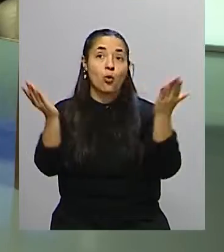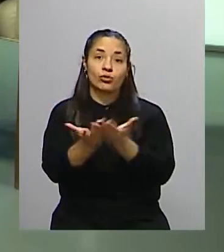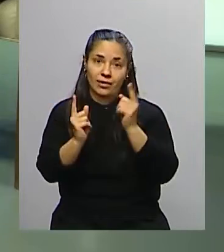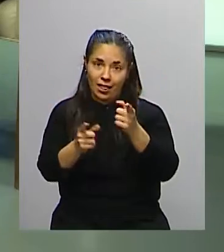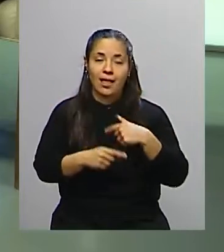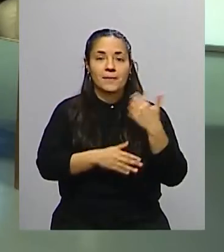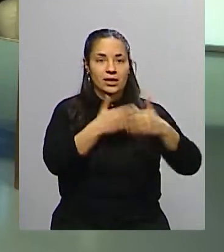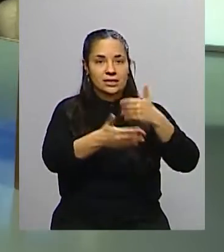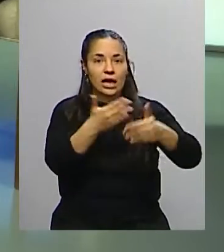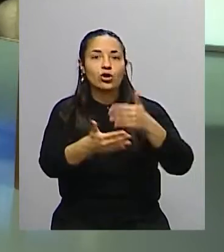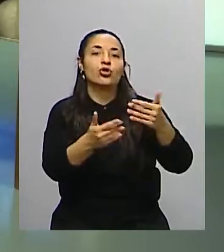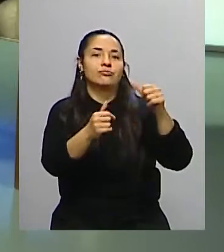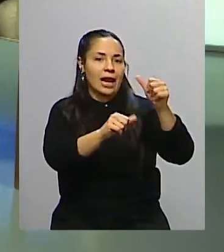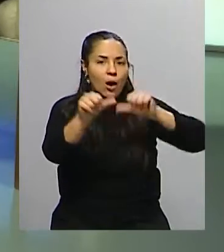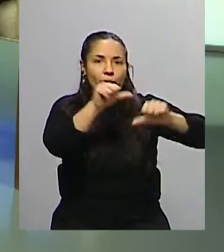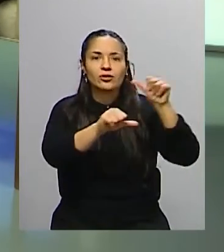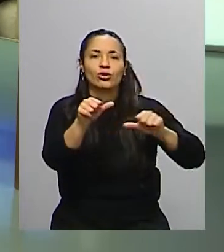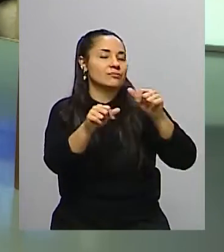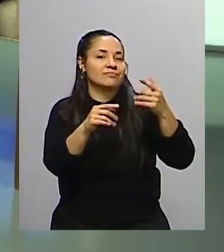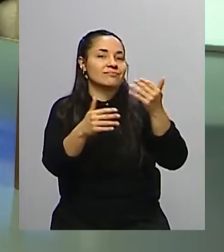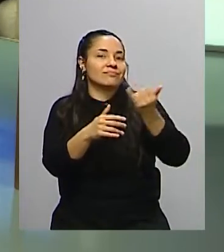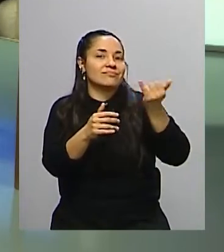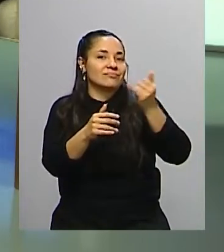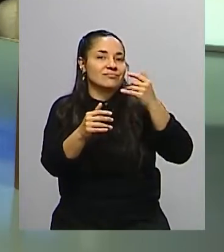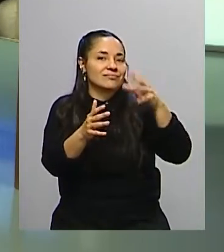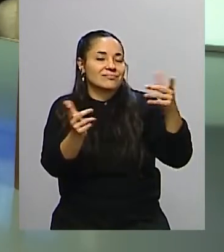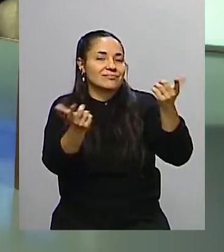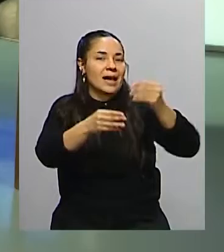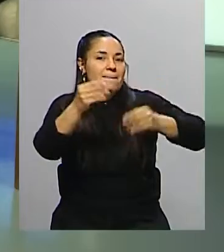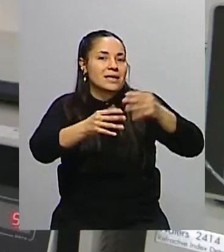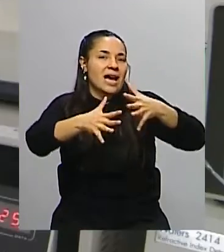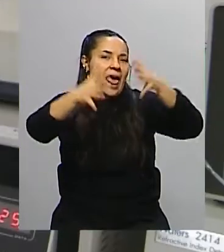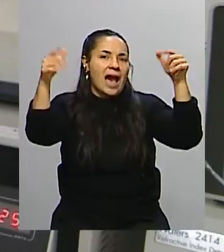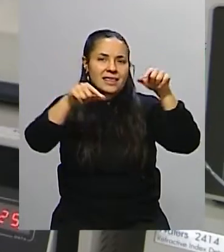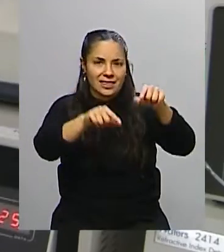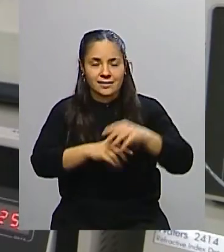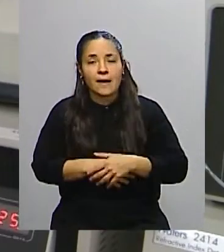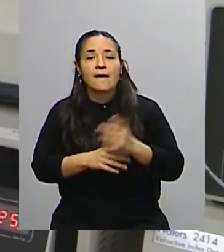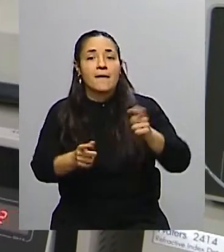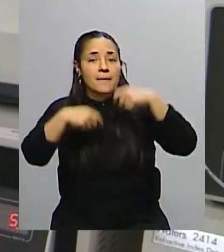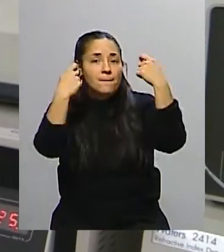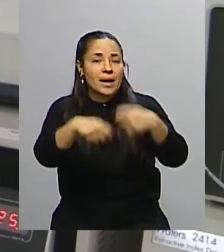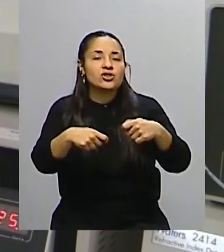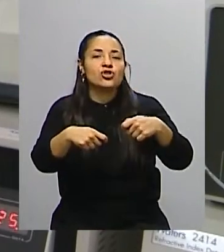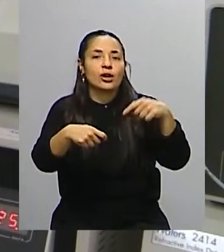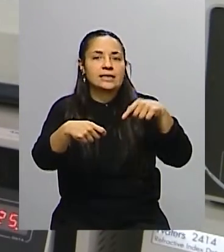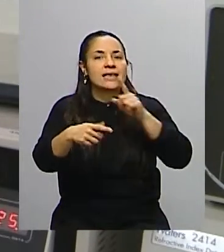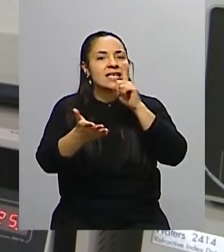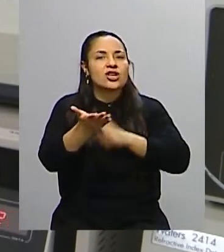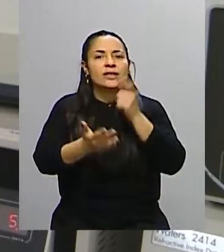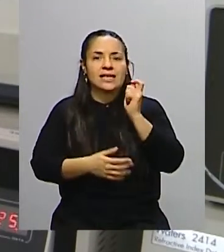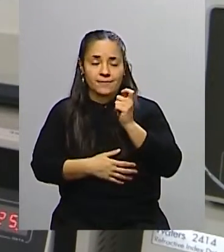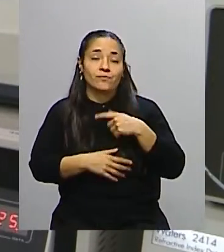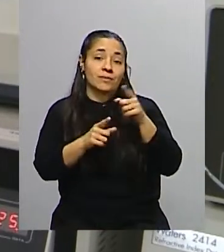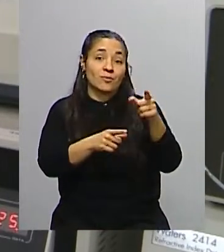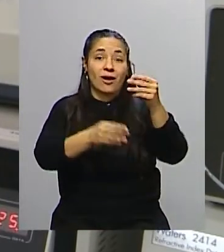los laboratorios, son multinacionales, ¿quién define la asignación de la inversión en salud? Generalmente son estas multiempresas